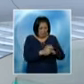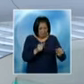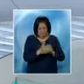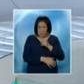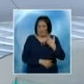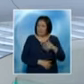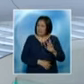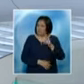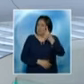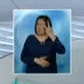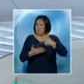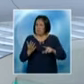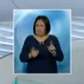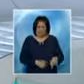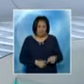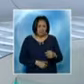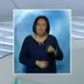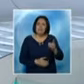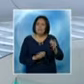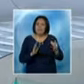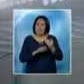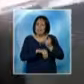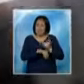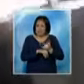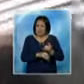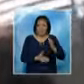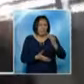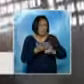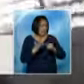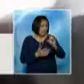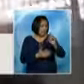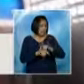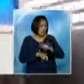atacan un templo en menos de un mes.